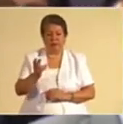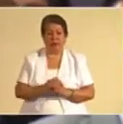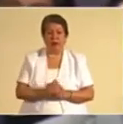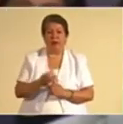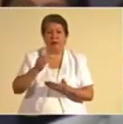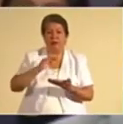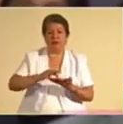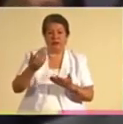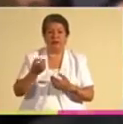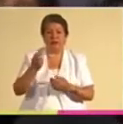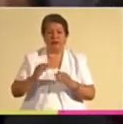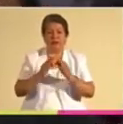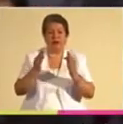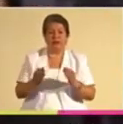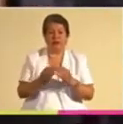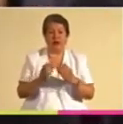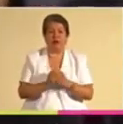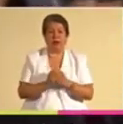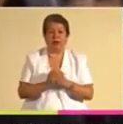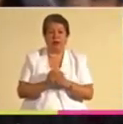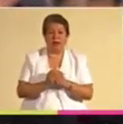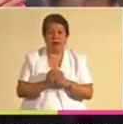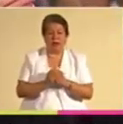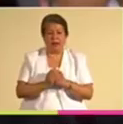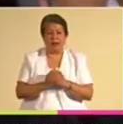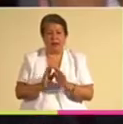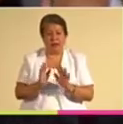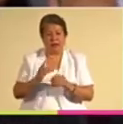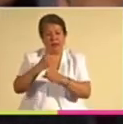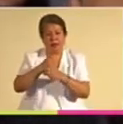de esta manera hemos agotado la ronda de la primera experta.